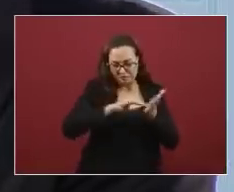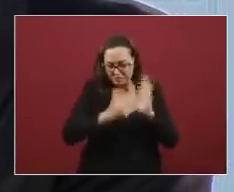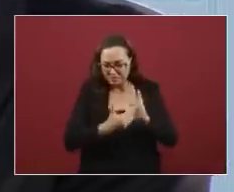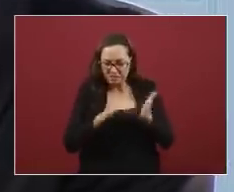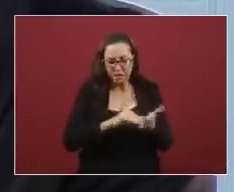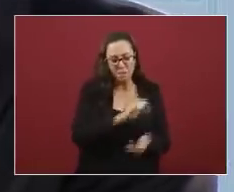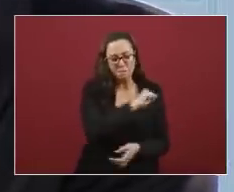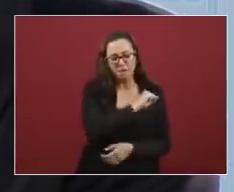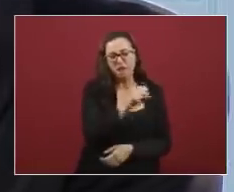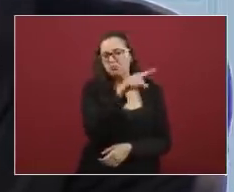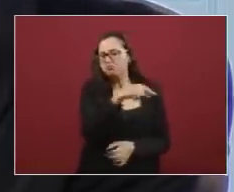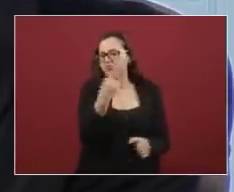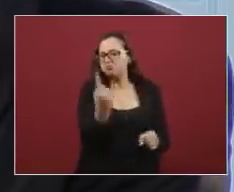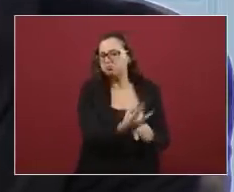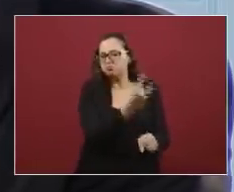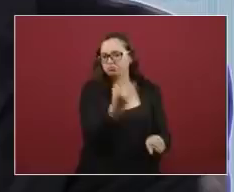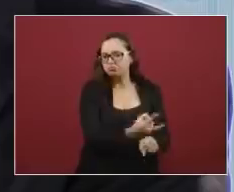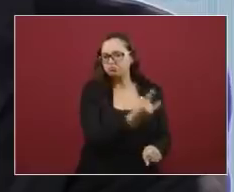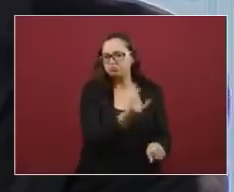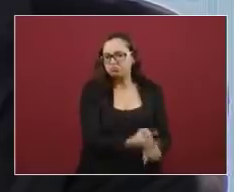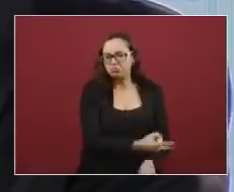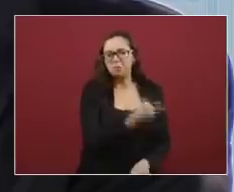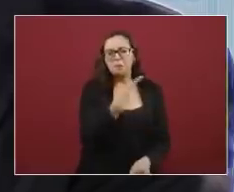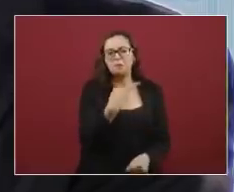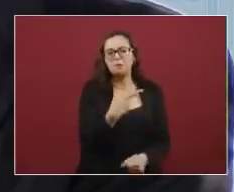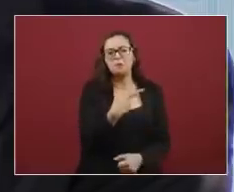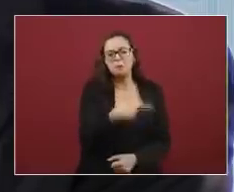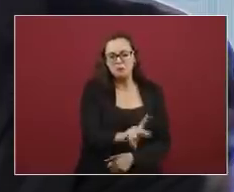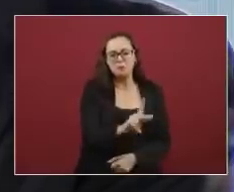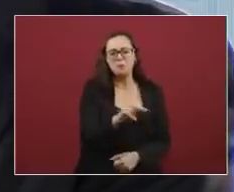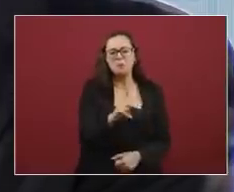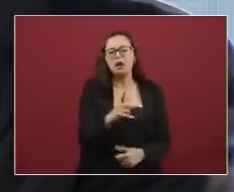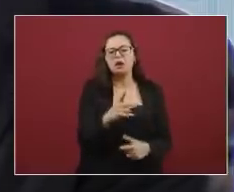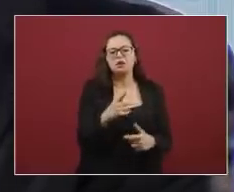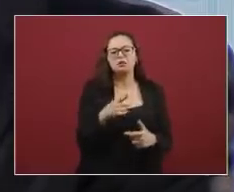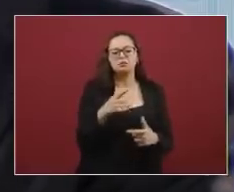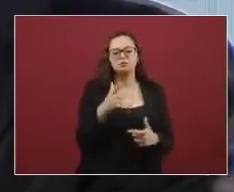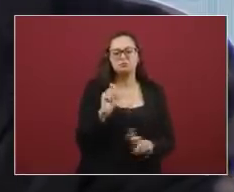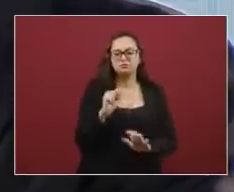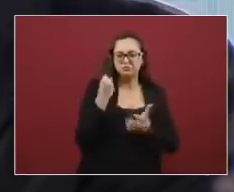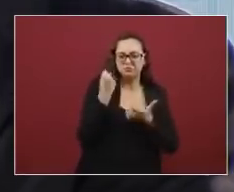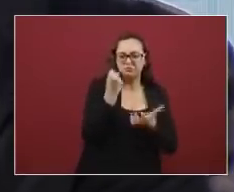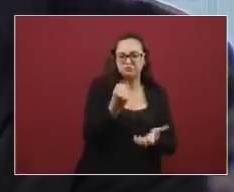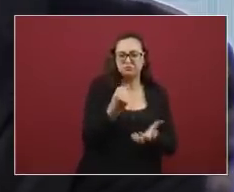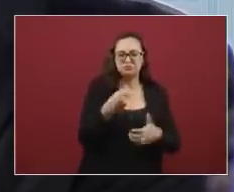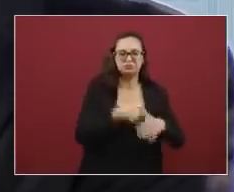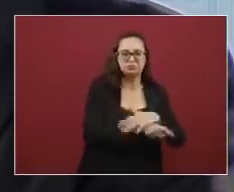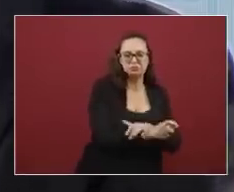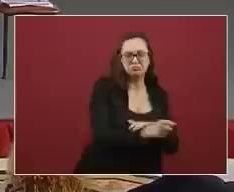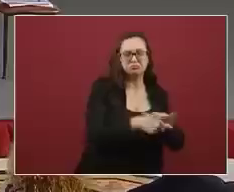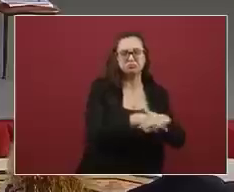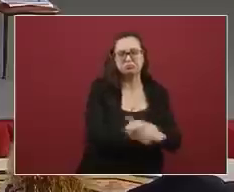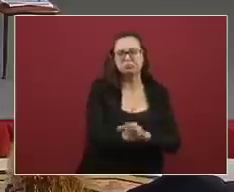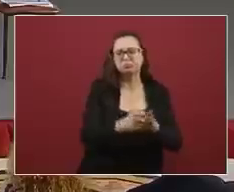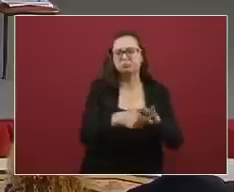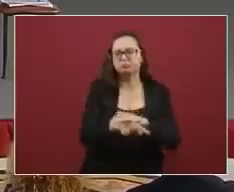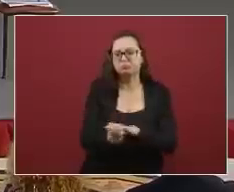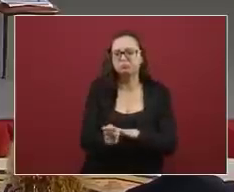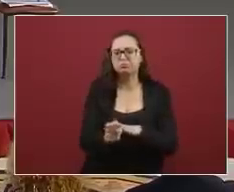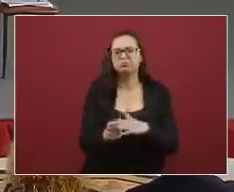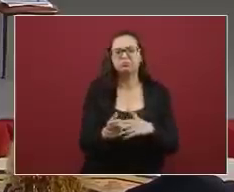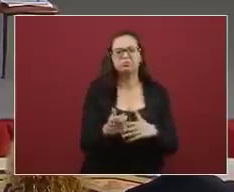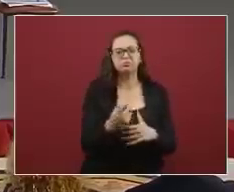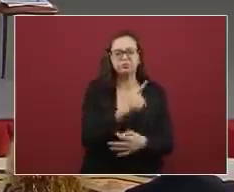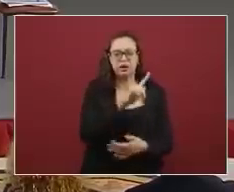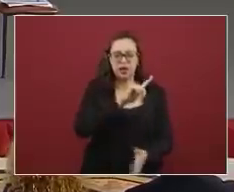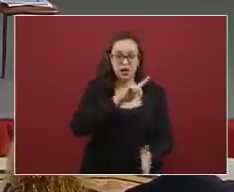mismo cumplió y le dio la vuelta a la propia reforma con muchos recursos por debajo de la mesa, burlando incluso